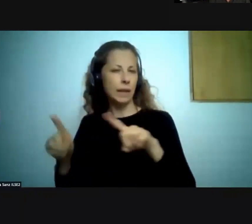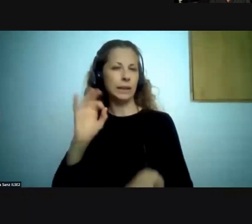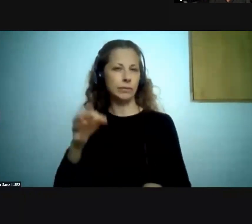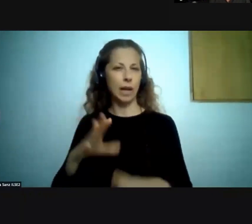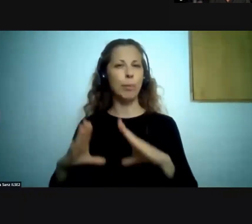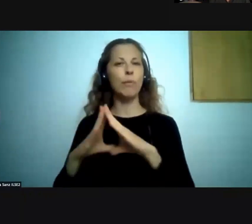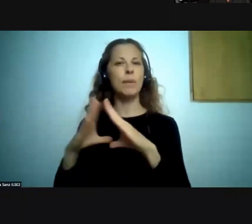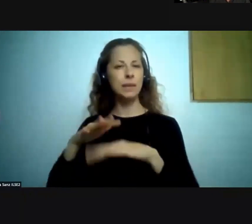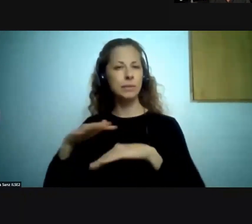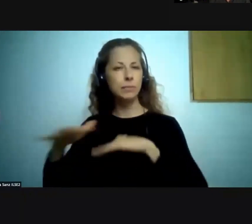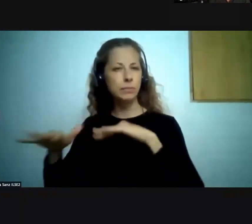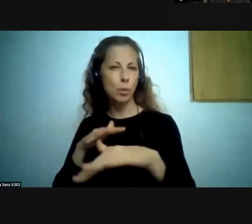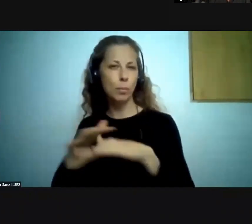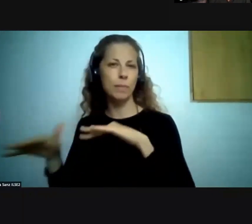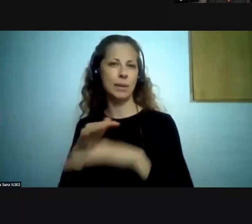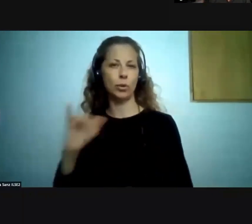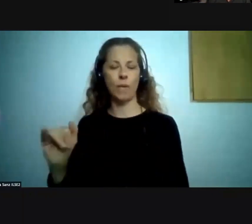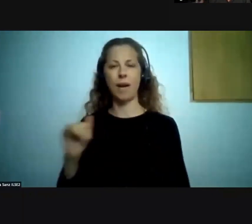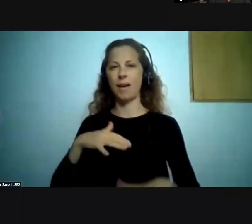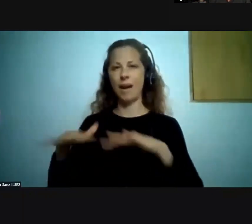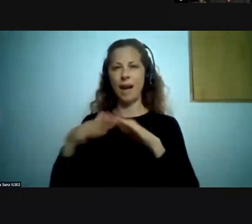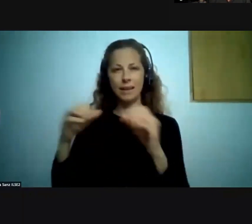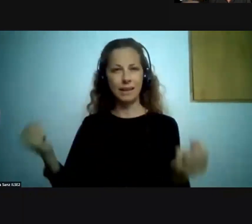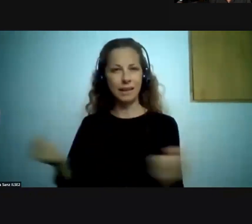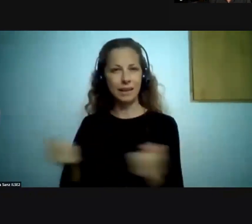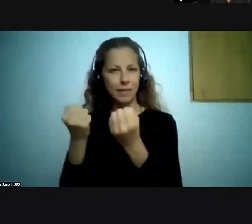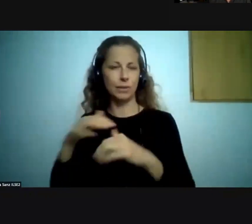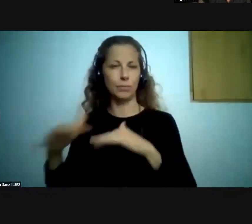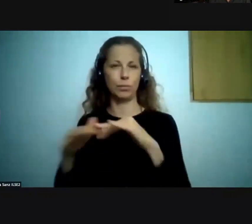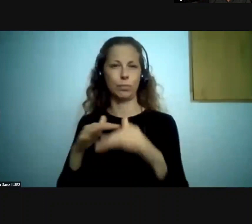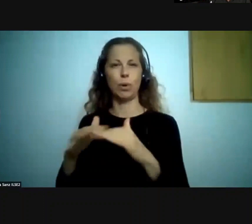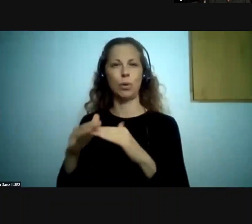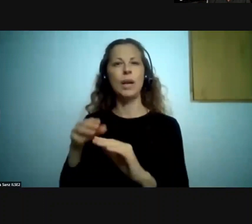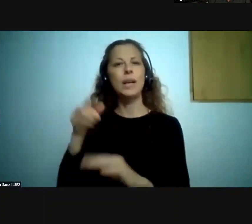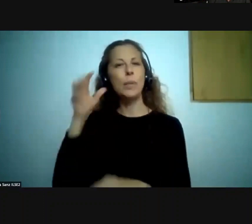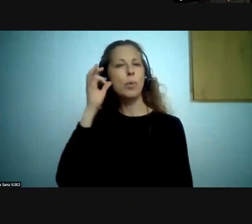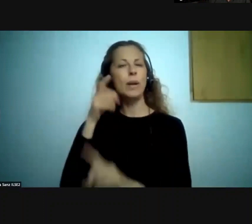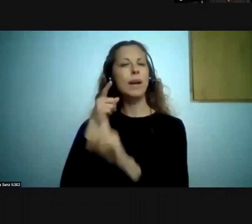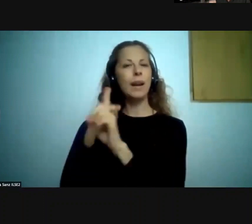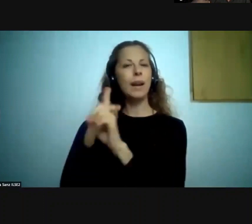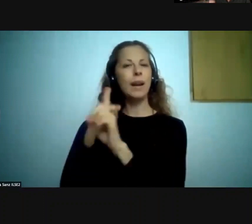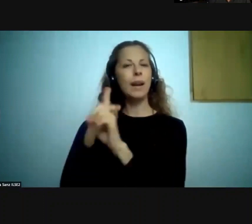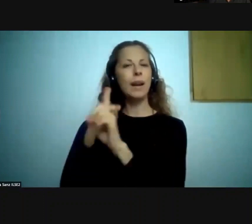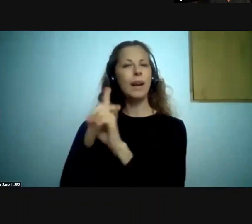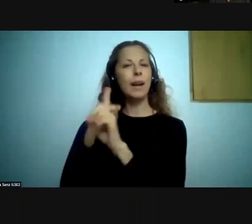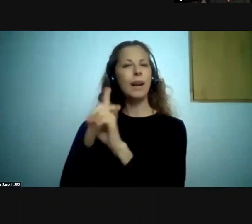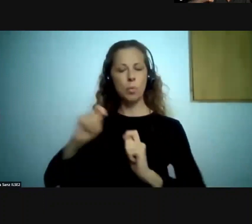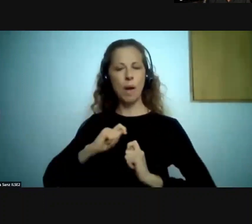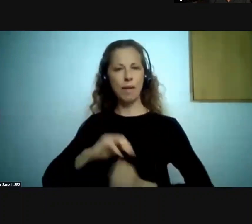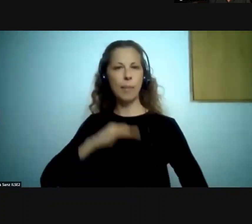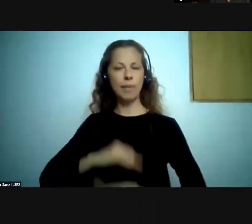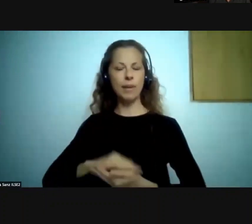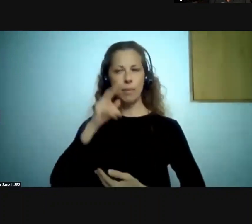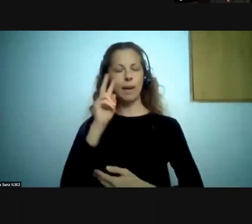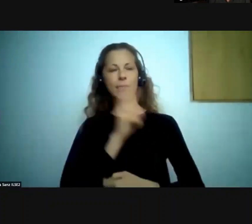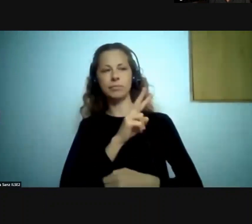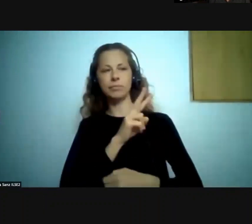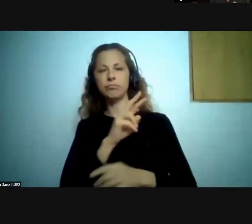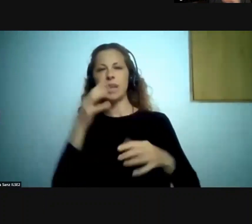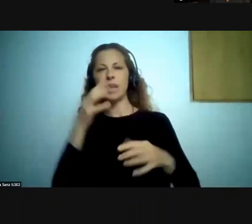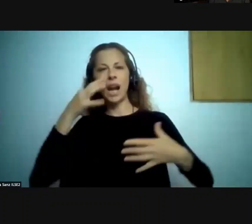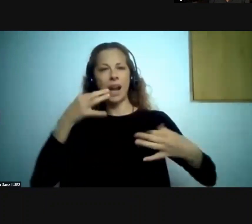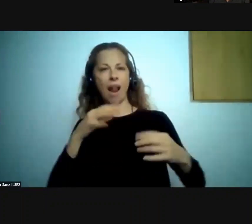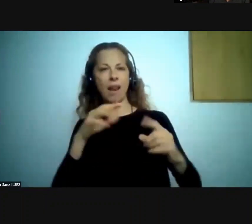de toda la movilización, de todo el activismo, de las nuevas referencias, tienen una mayor capacidad crítica, pero los chicos que se sienten atacados,